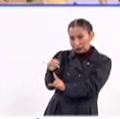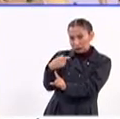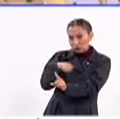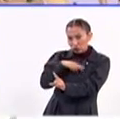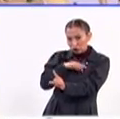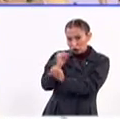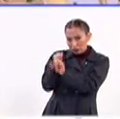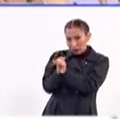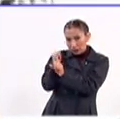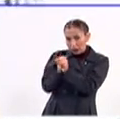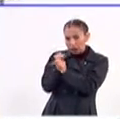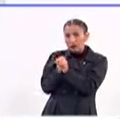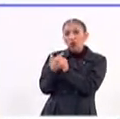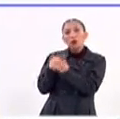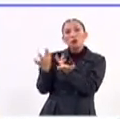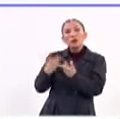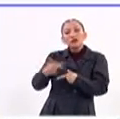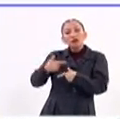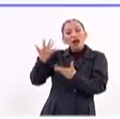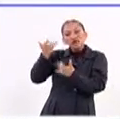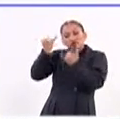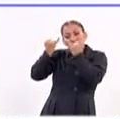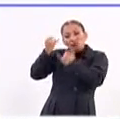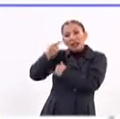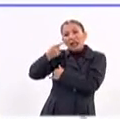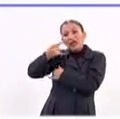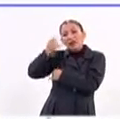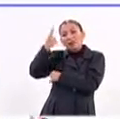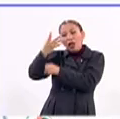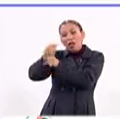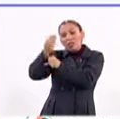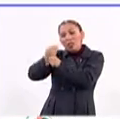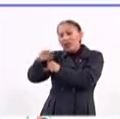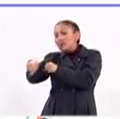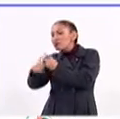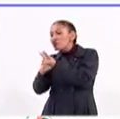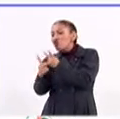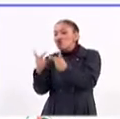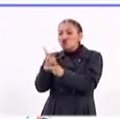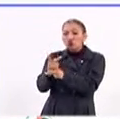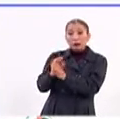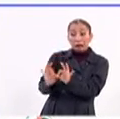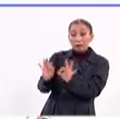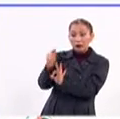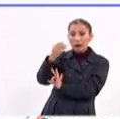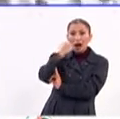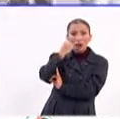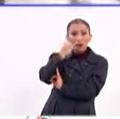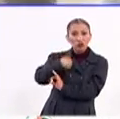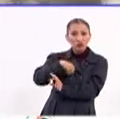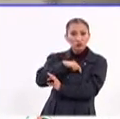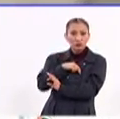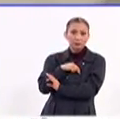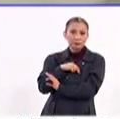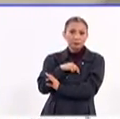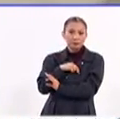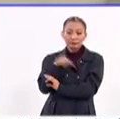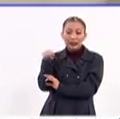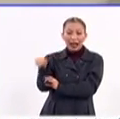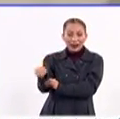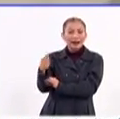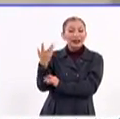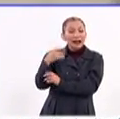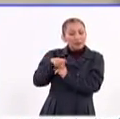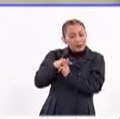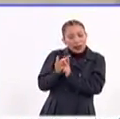como investigadores, como genetistas, en el mejoramiento de aquellos productos que son básicos para la alimentación de la gente. Y ahí